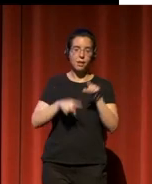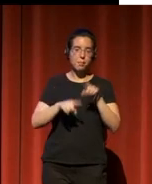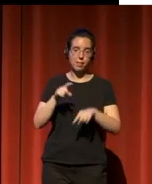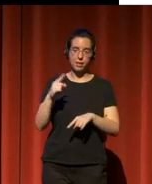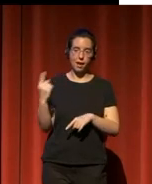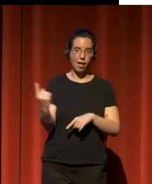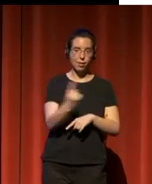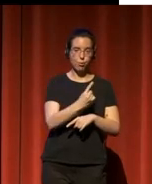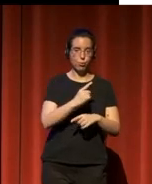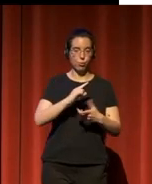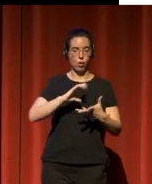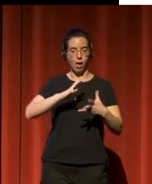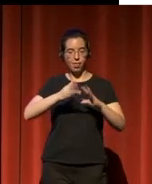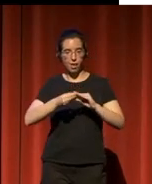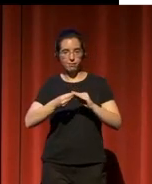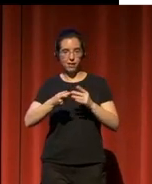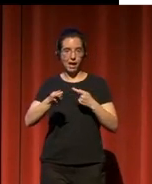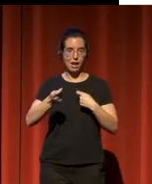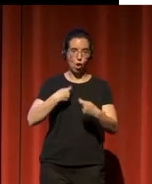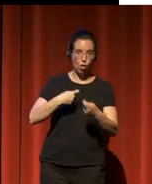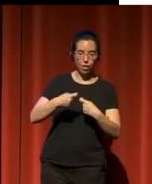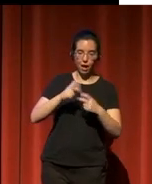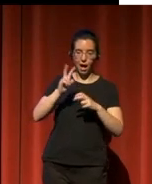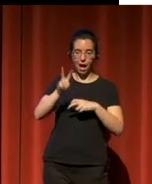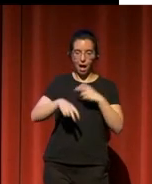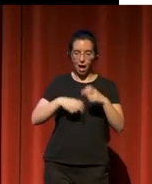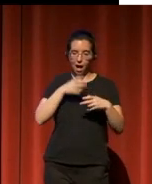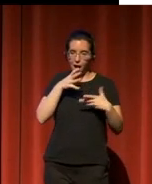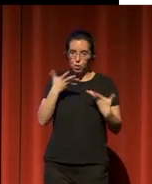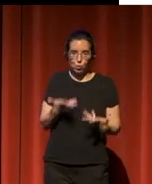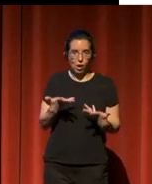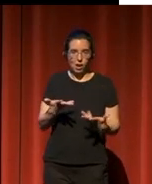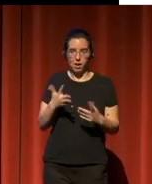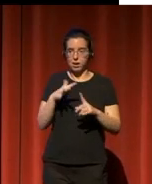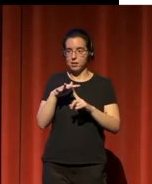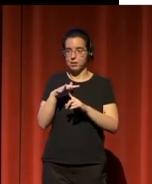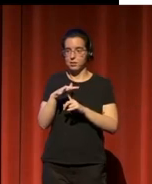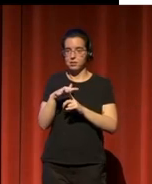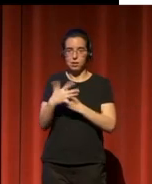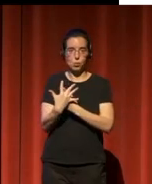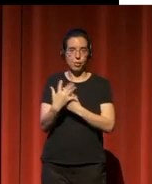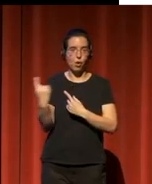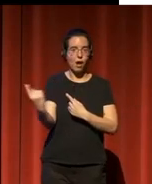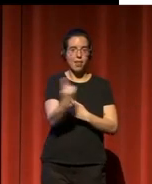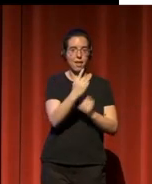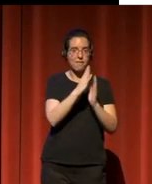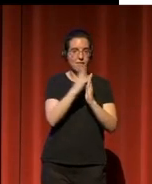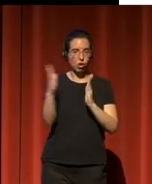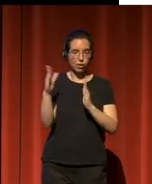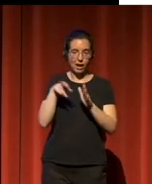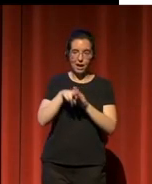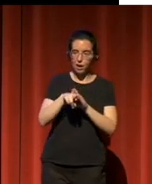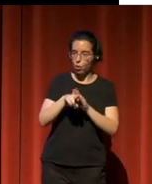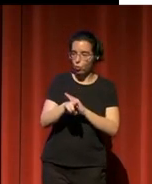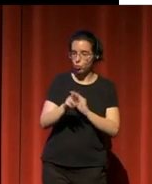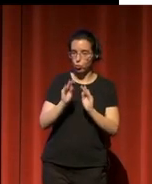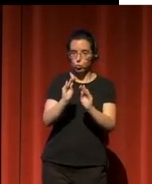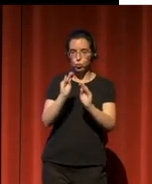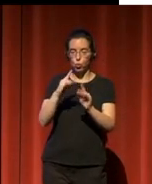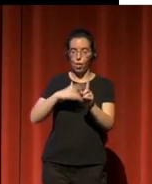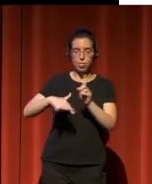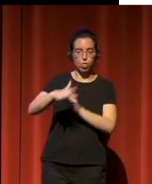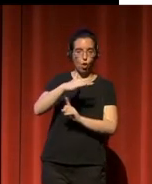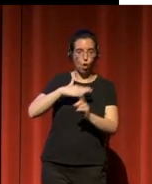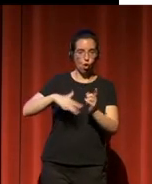actualizada en base lógicamente a la realidad de cada biblioteca de los de los recursos que existen del entorno